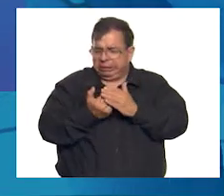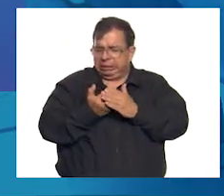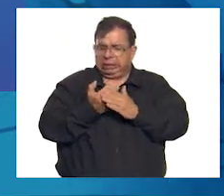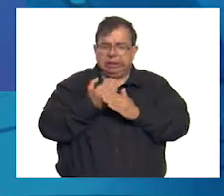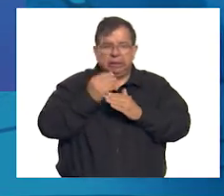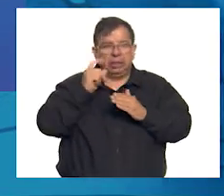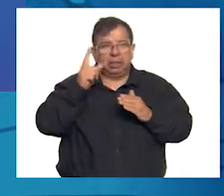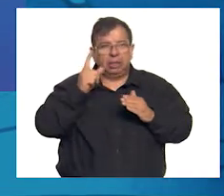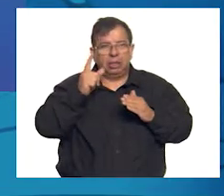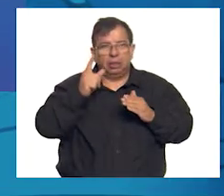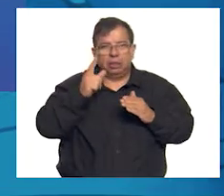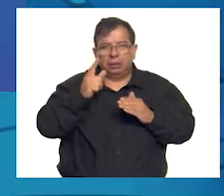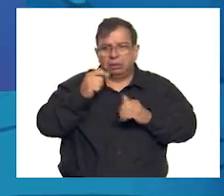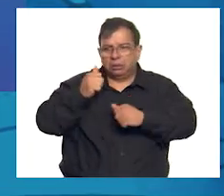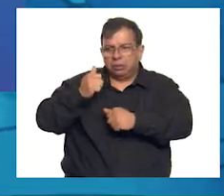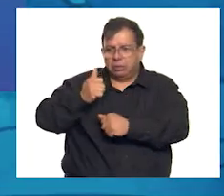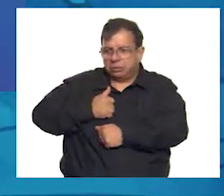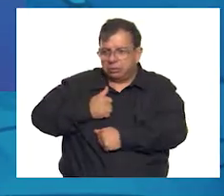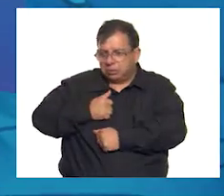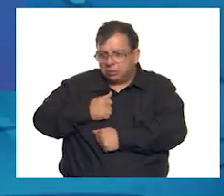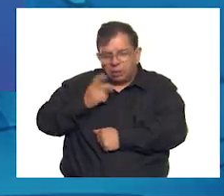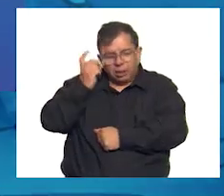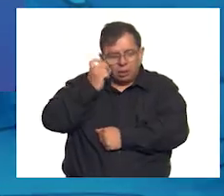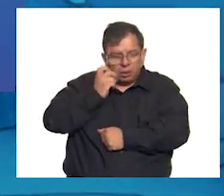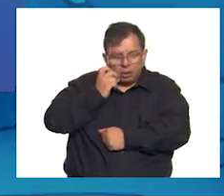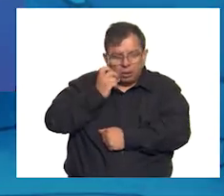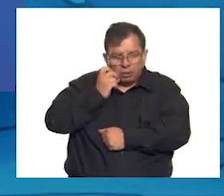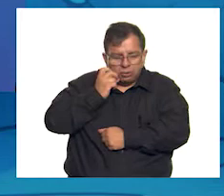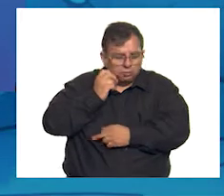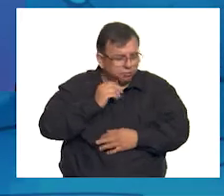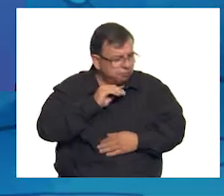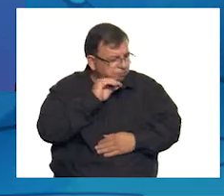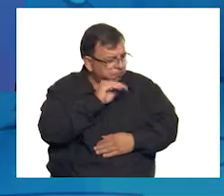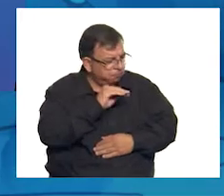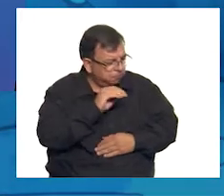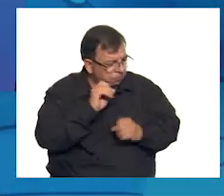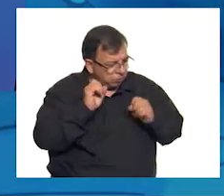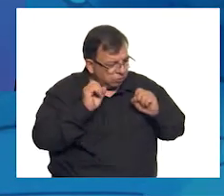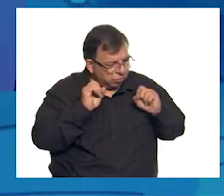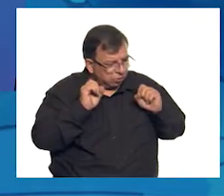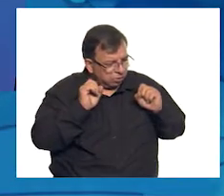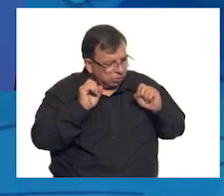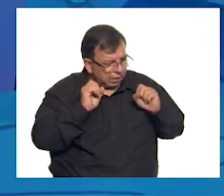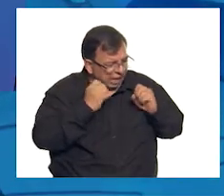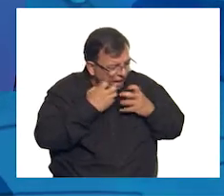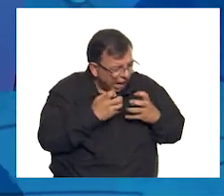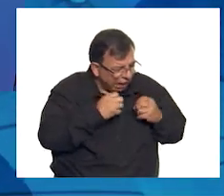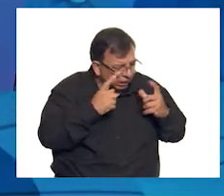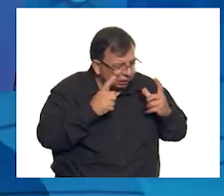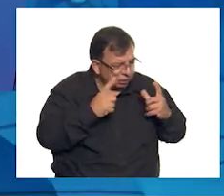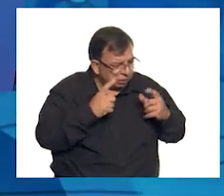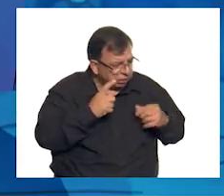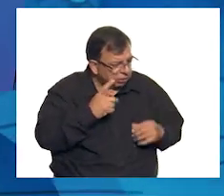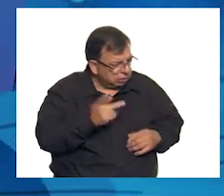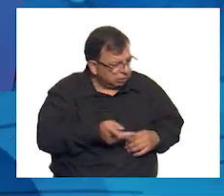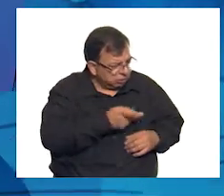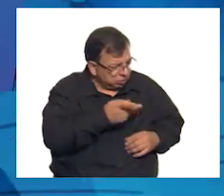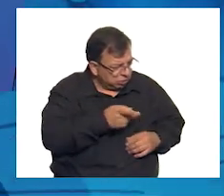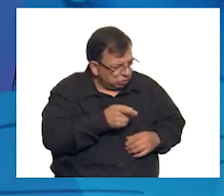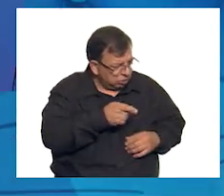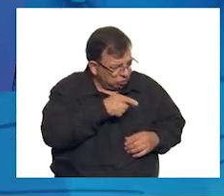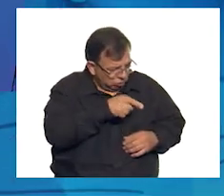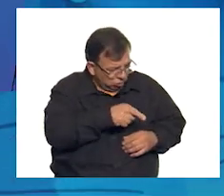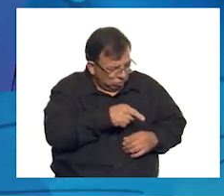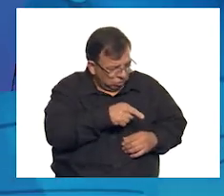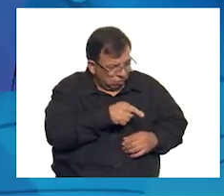mientras su carcelero dormía. Luego de despertarlo, de un grito, le preguntó si creía